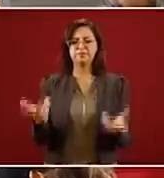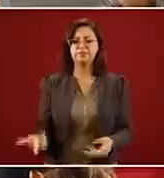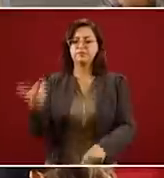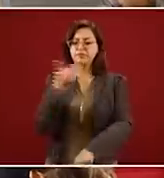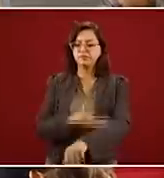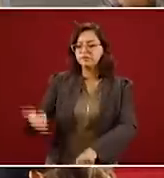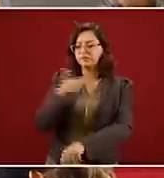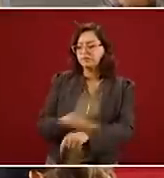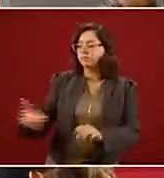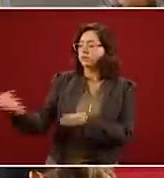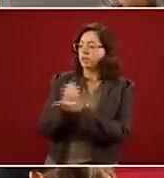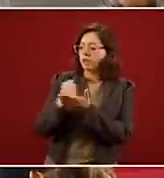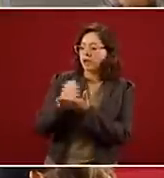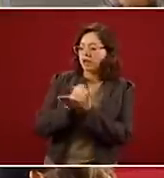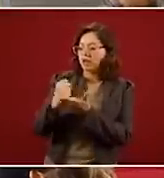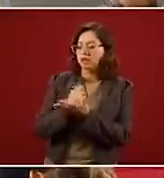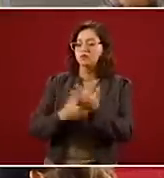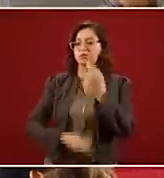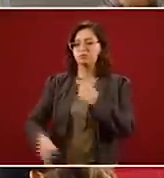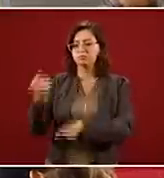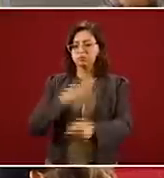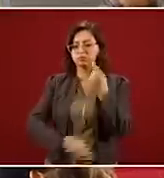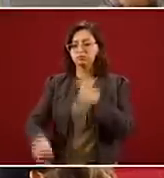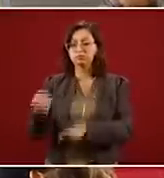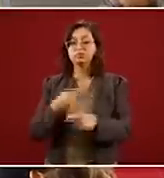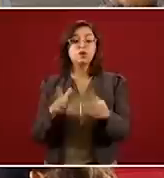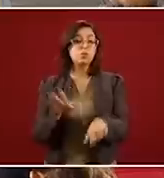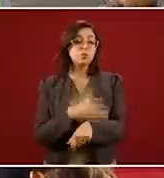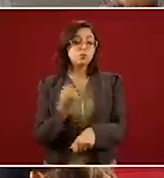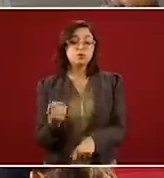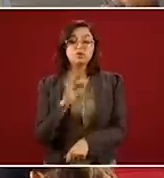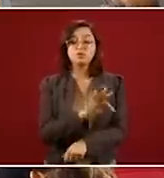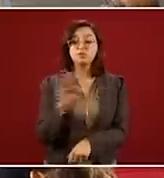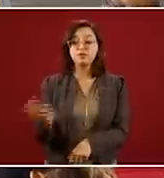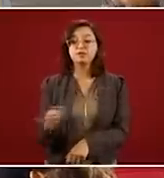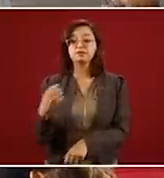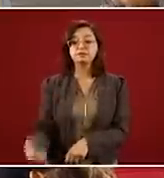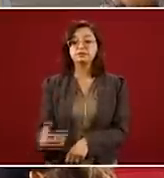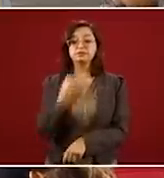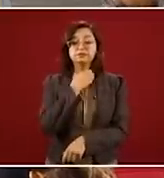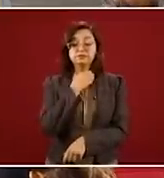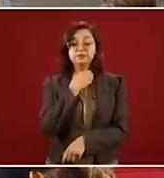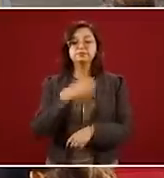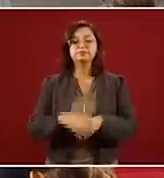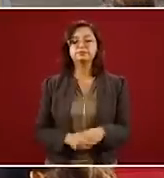de refinanciamiento de vencimientos que tenemos en el mes de enero. Hicimos una